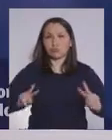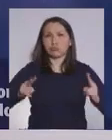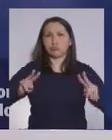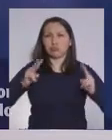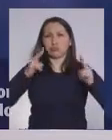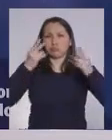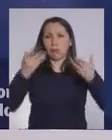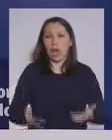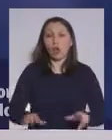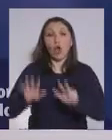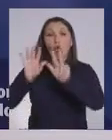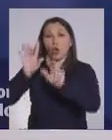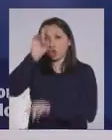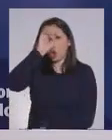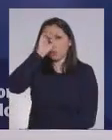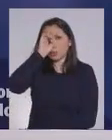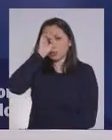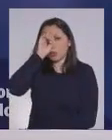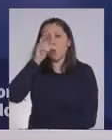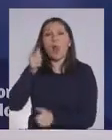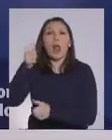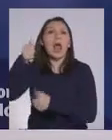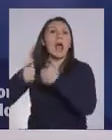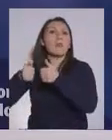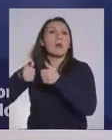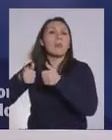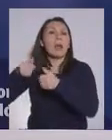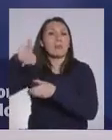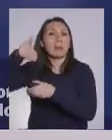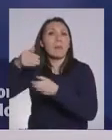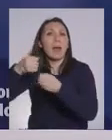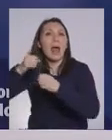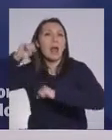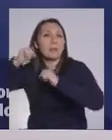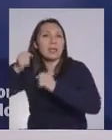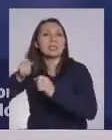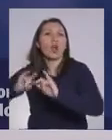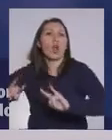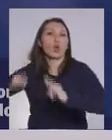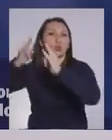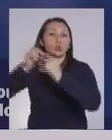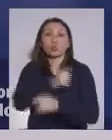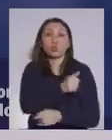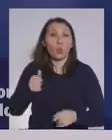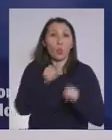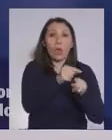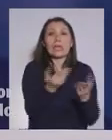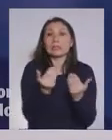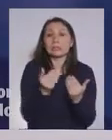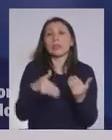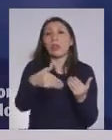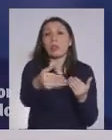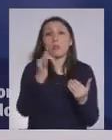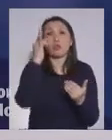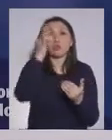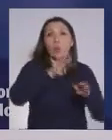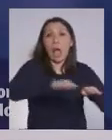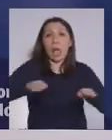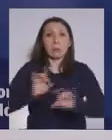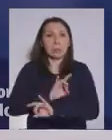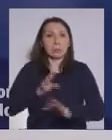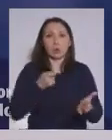y 8 hospitales en licitación todos estos 200 sanitarios van a necesitar camas clínicas que están